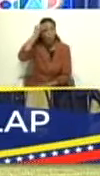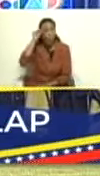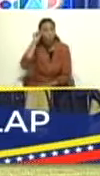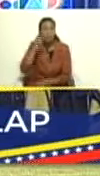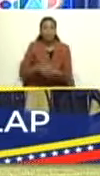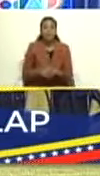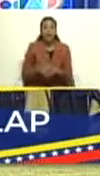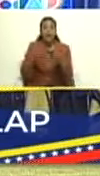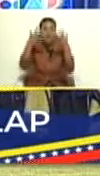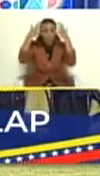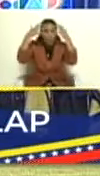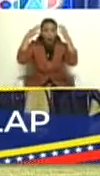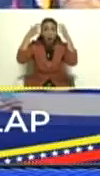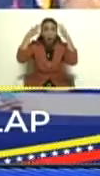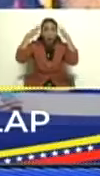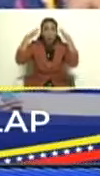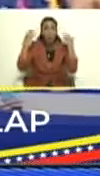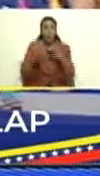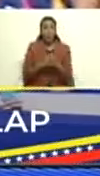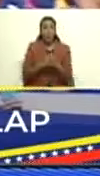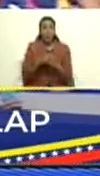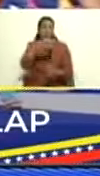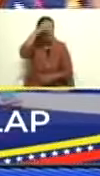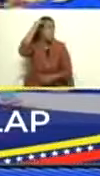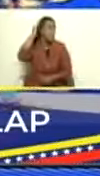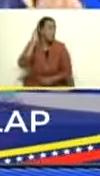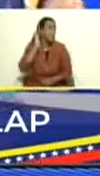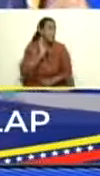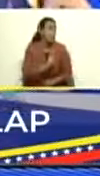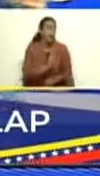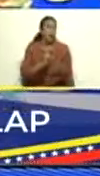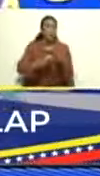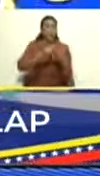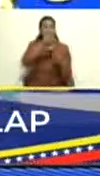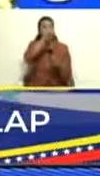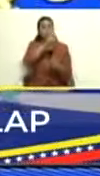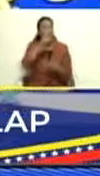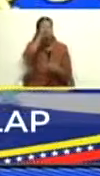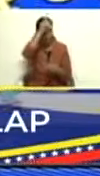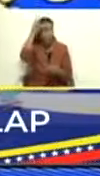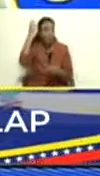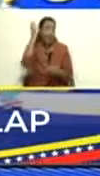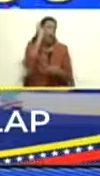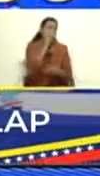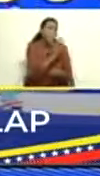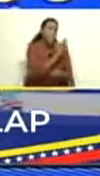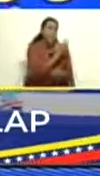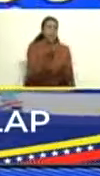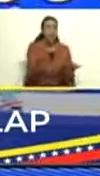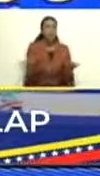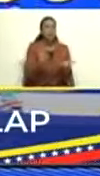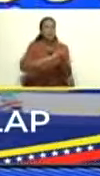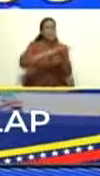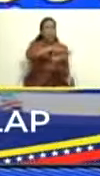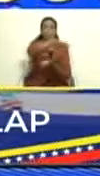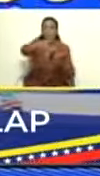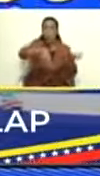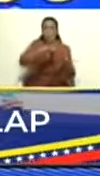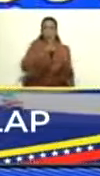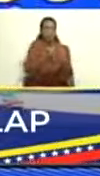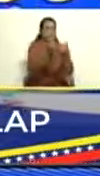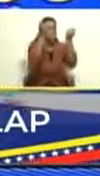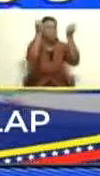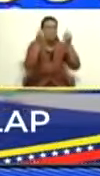Ramos Alú, La Machado, Leopoldo López, Capriles, le iba a resolver su